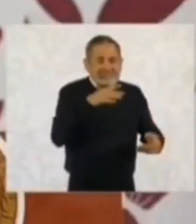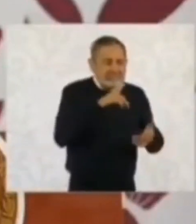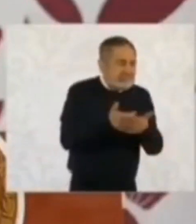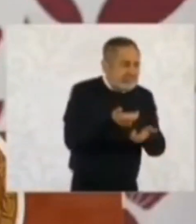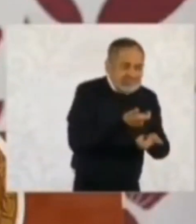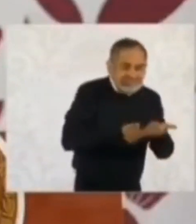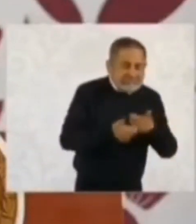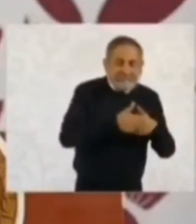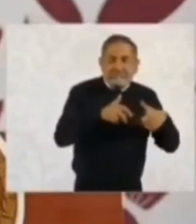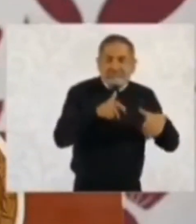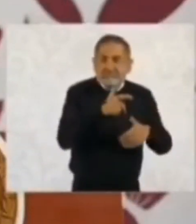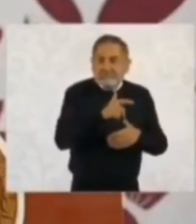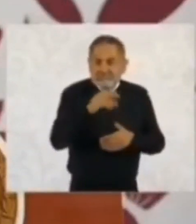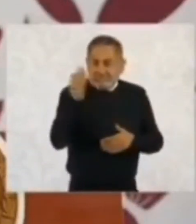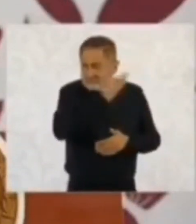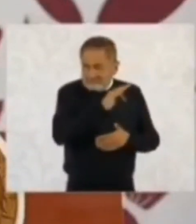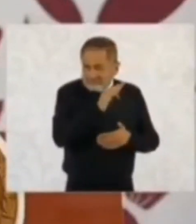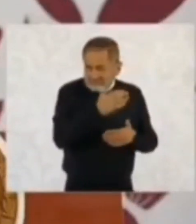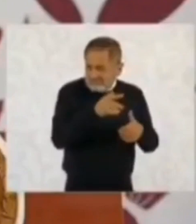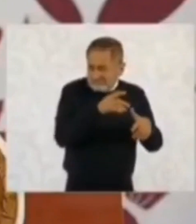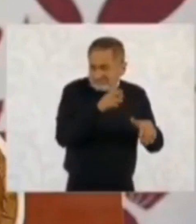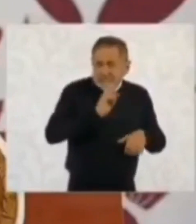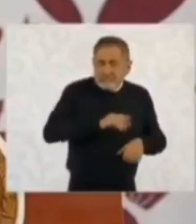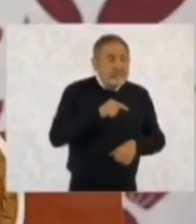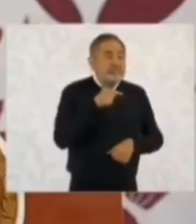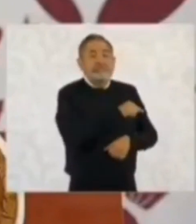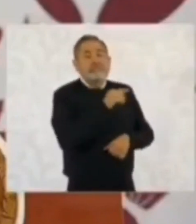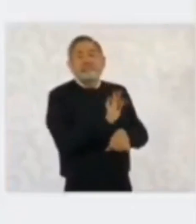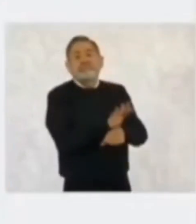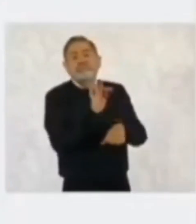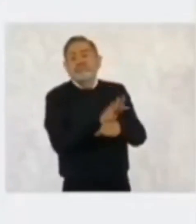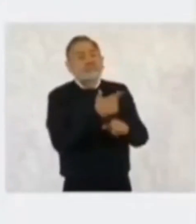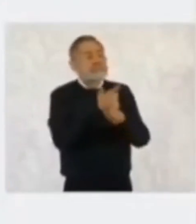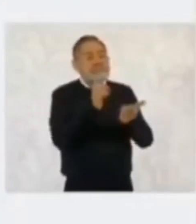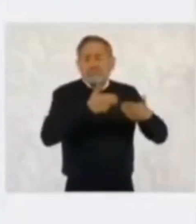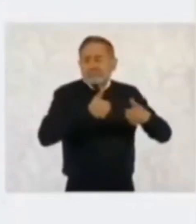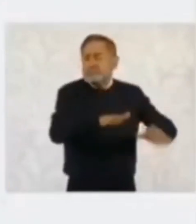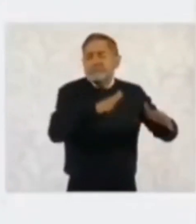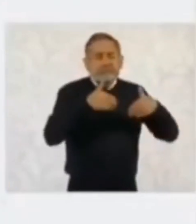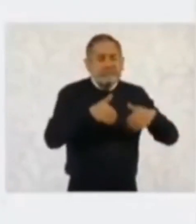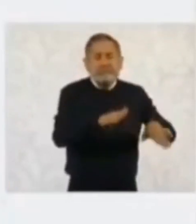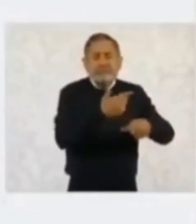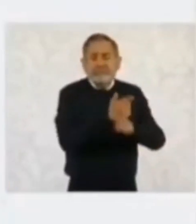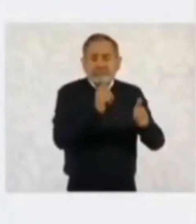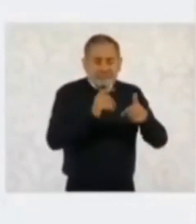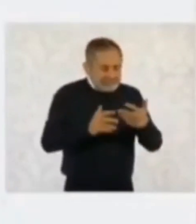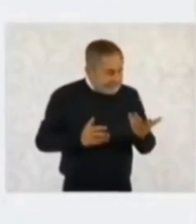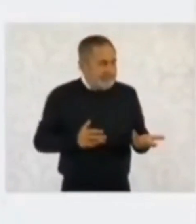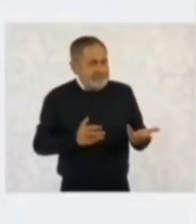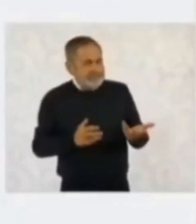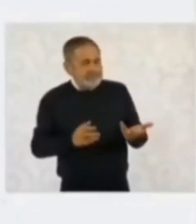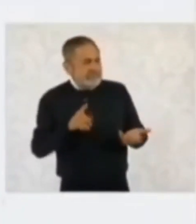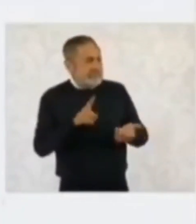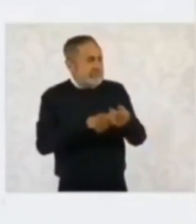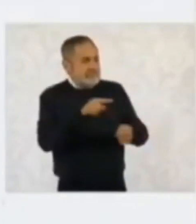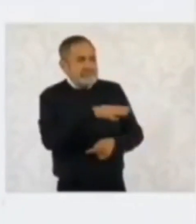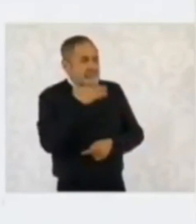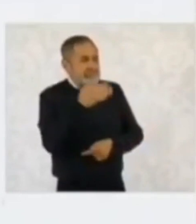sea por factureras, sea por vínculos con la delincuencia o por otras razones de corrupción.